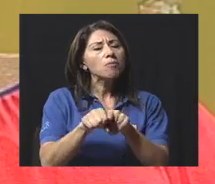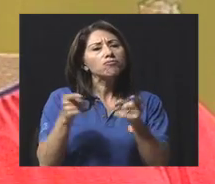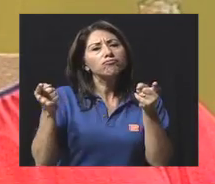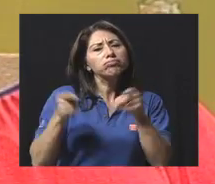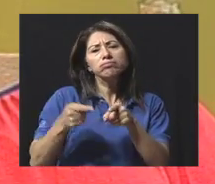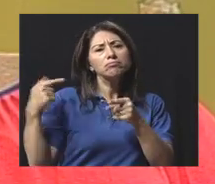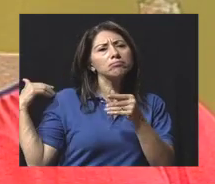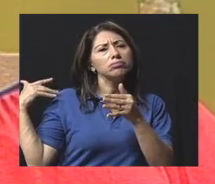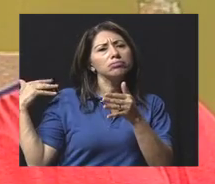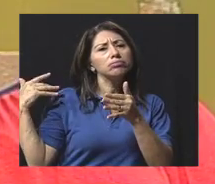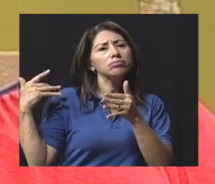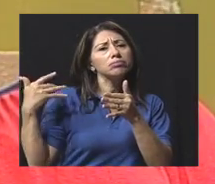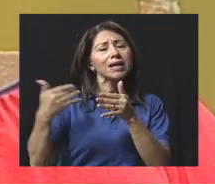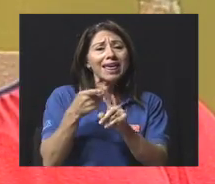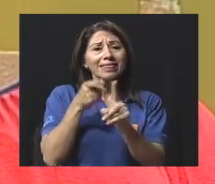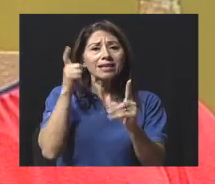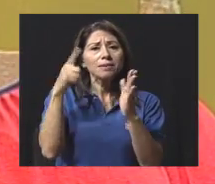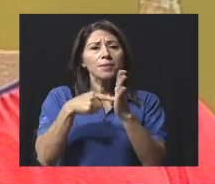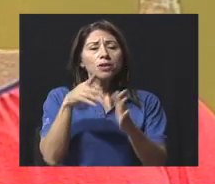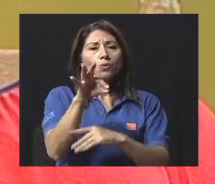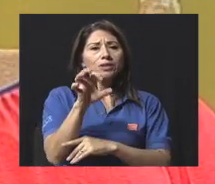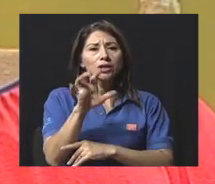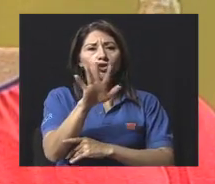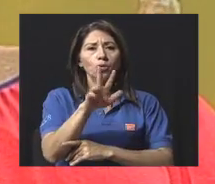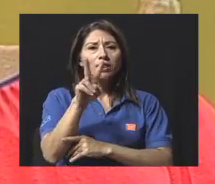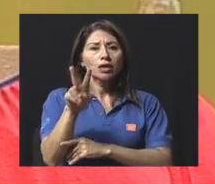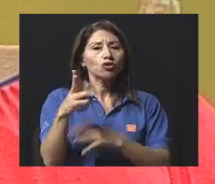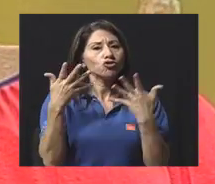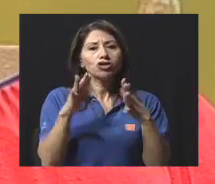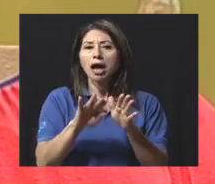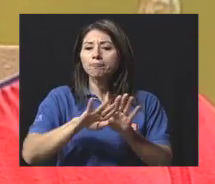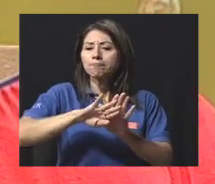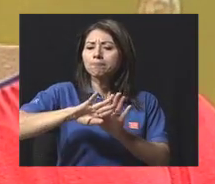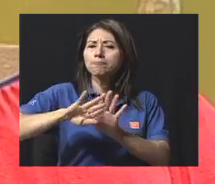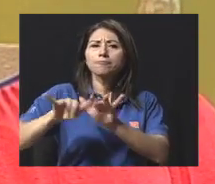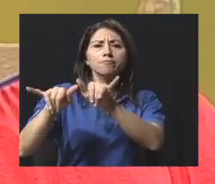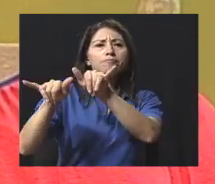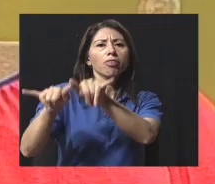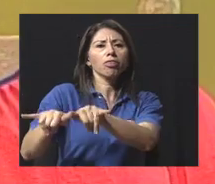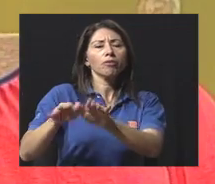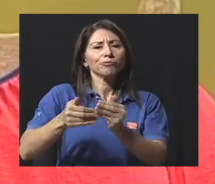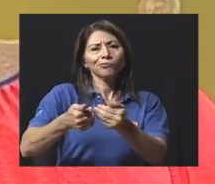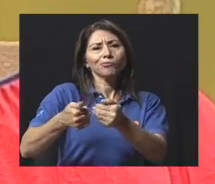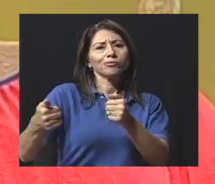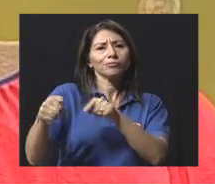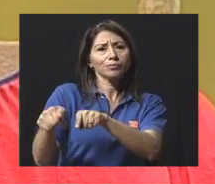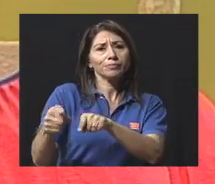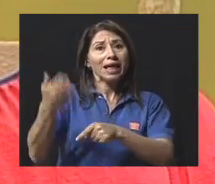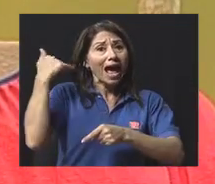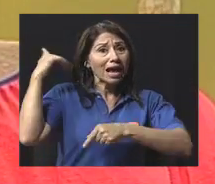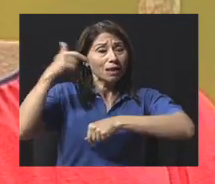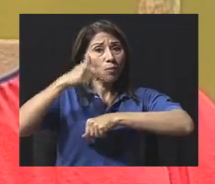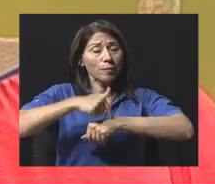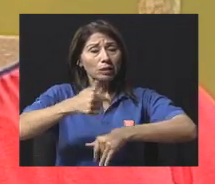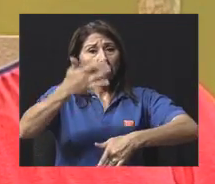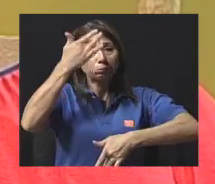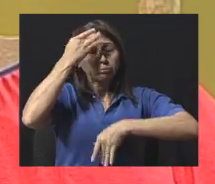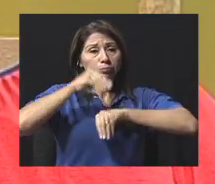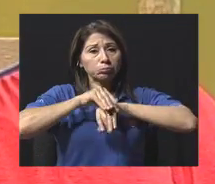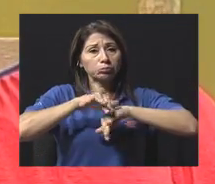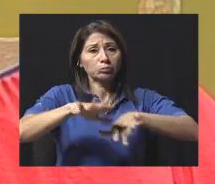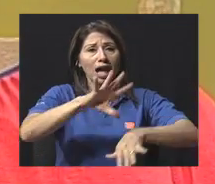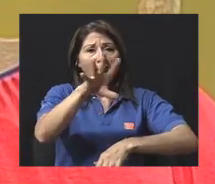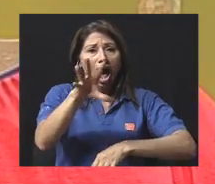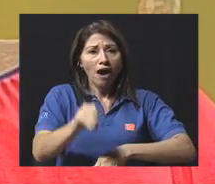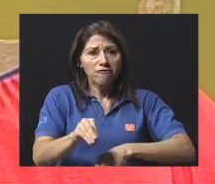eh fue aislado desde 1952 eh durante una un brote que hubo en África y